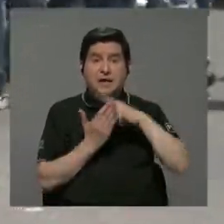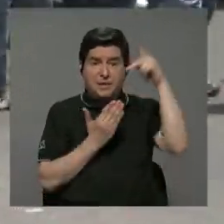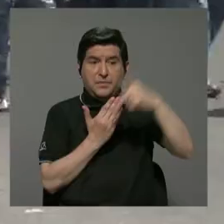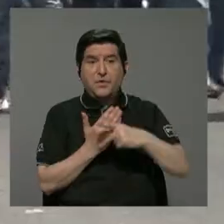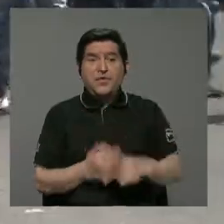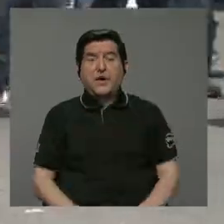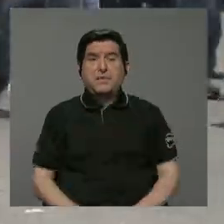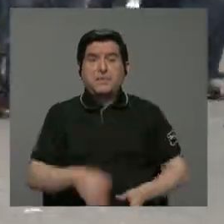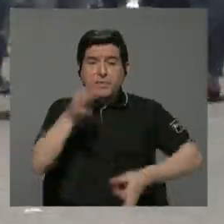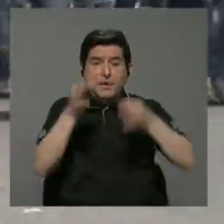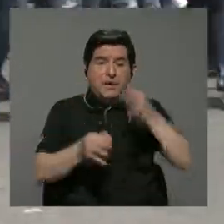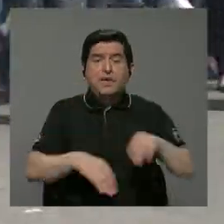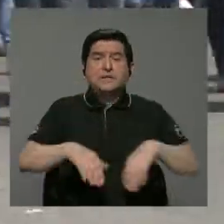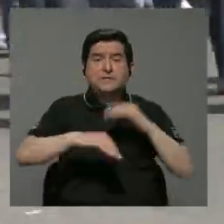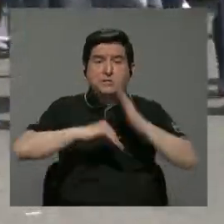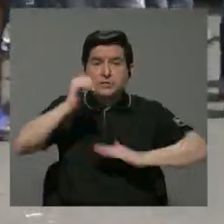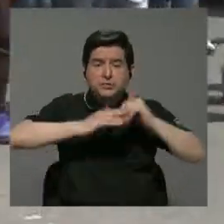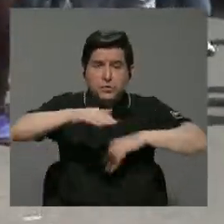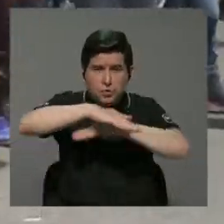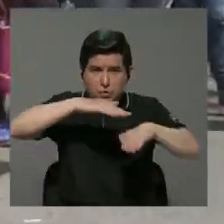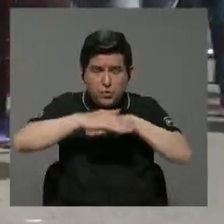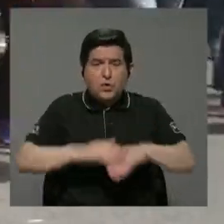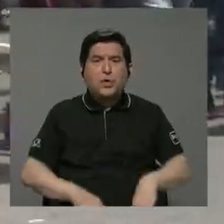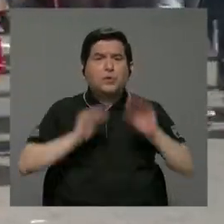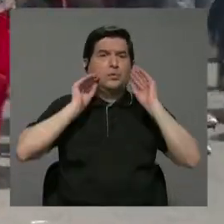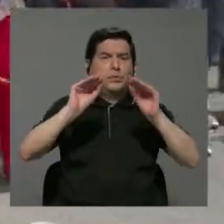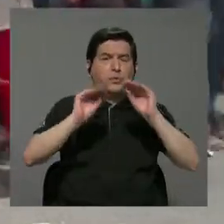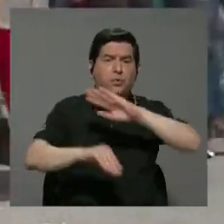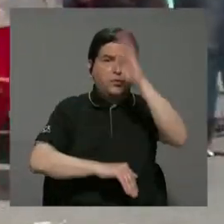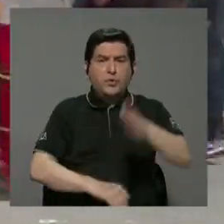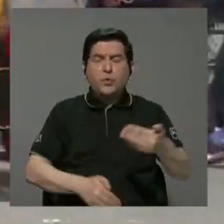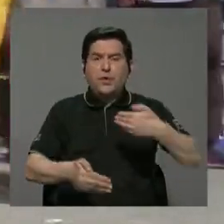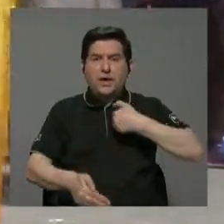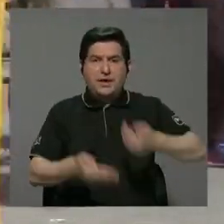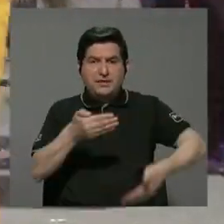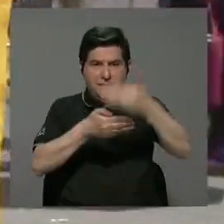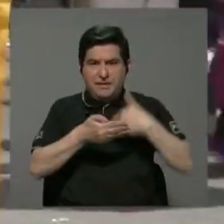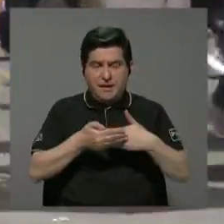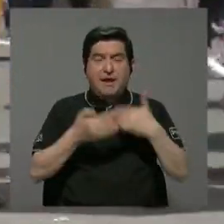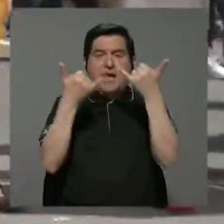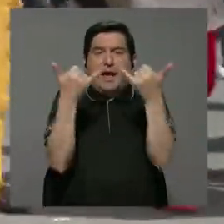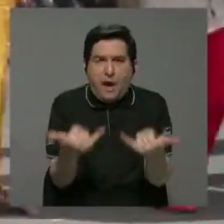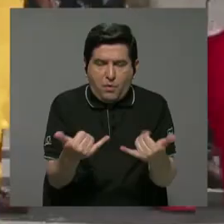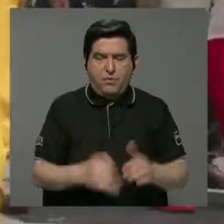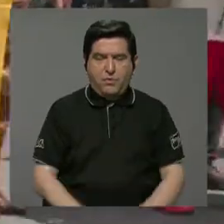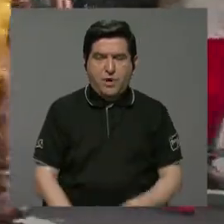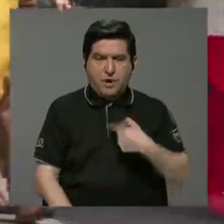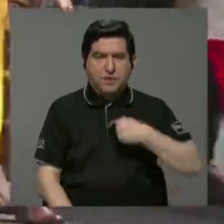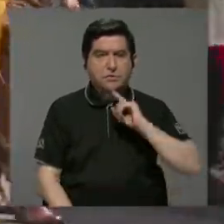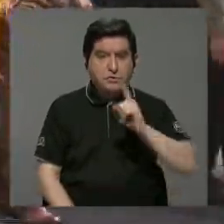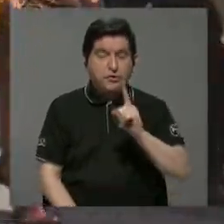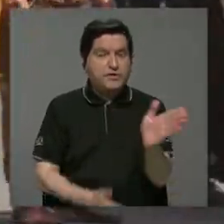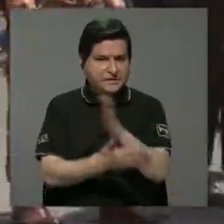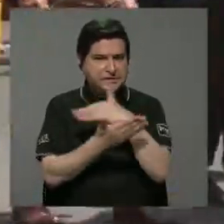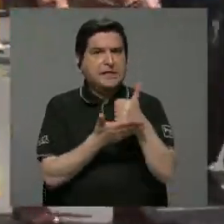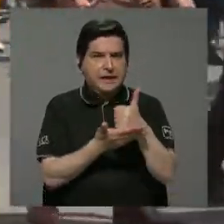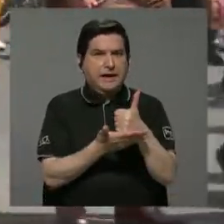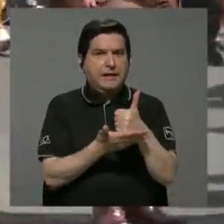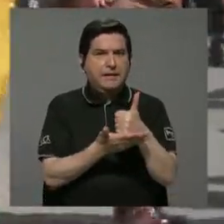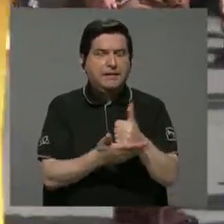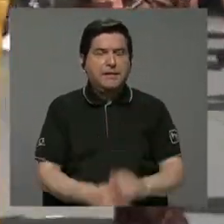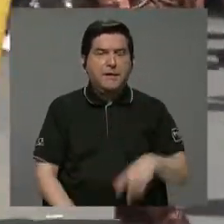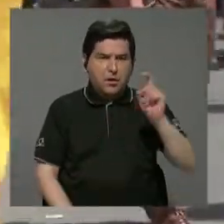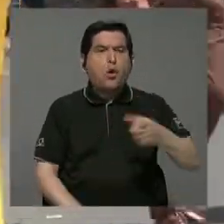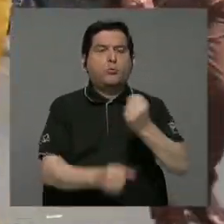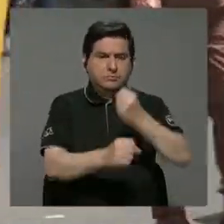justificación epistemológica, pedagógica, que nunca habíamos tenido. Ahora bien, sí tengo que decir una cosa que sí